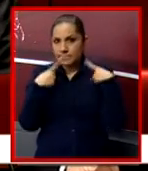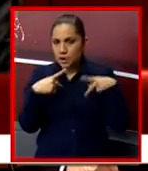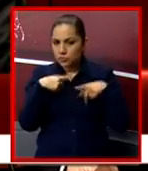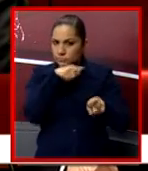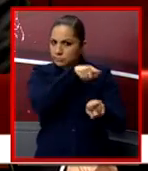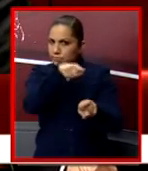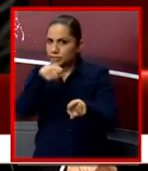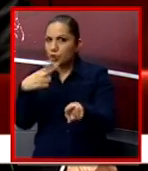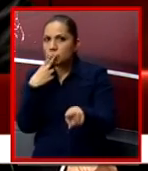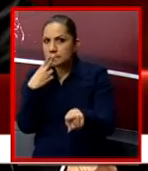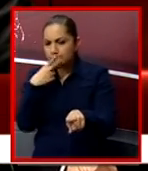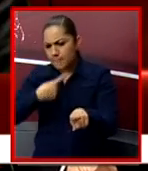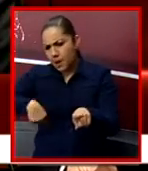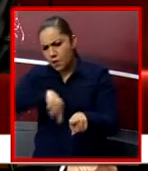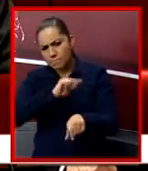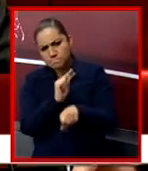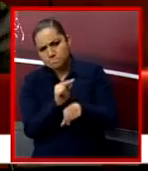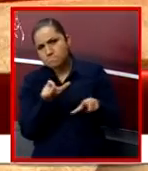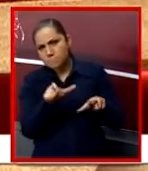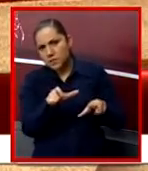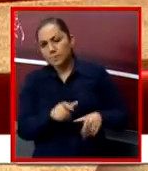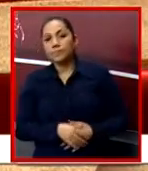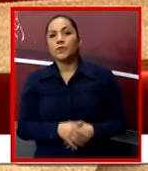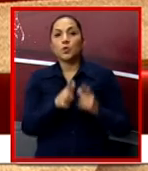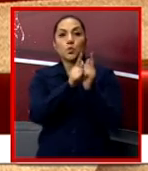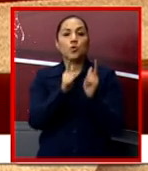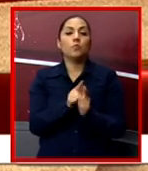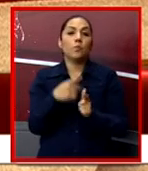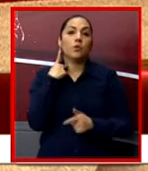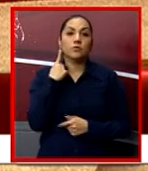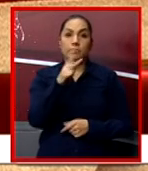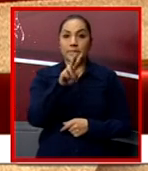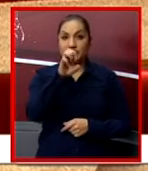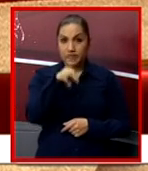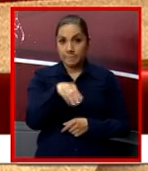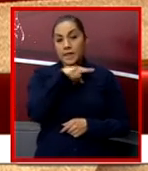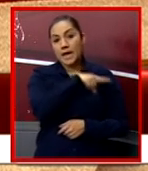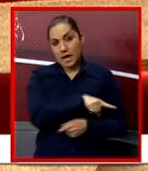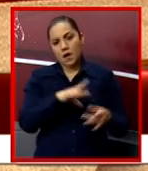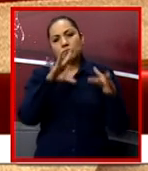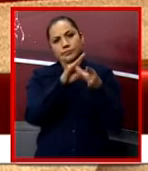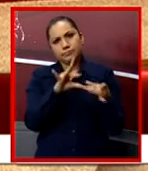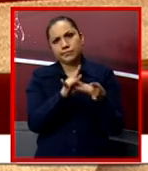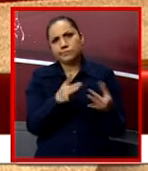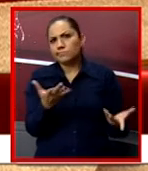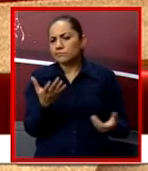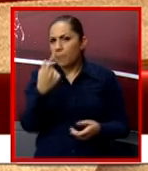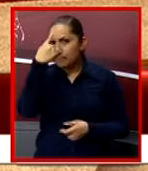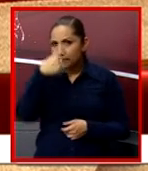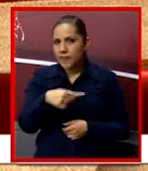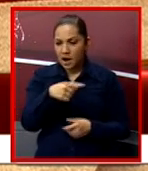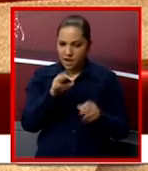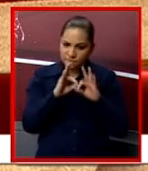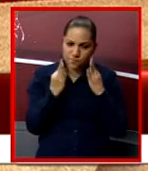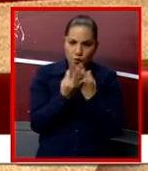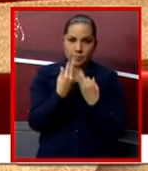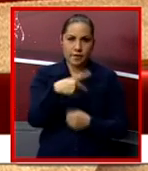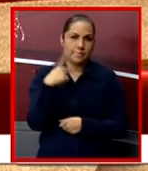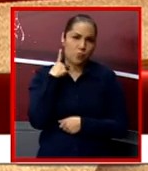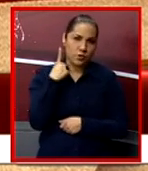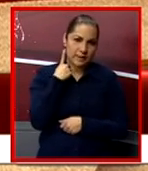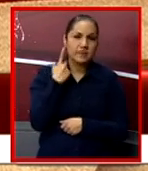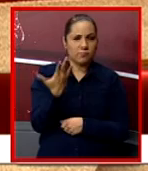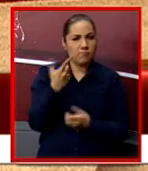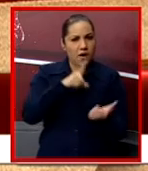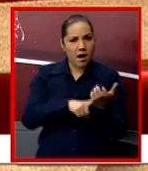estos dineros. El Grupo Parlamentario del Verde, también para transformar el sistema político mexicano, como eliminar el